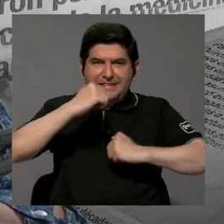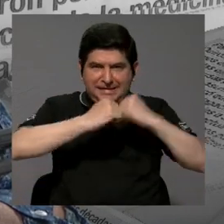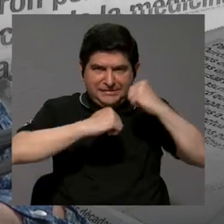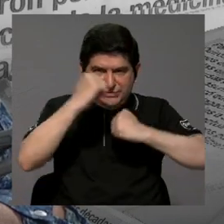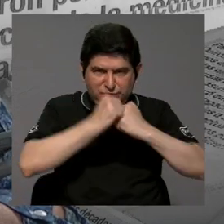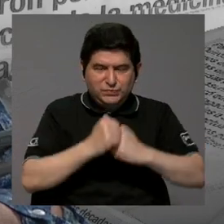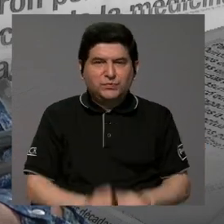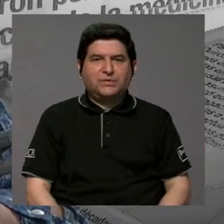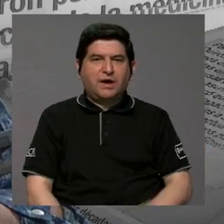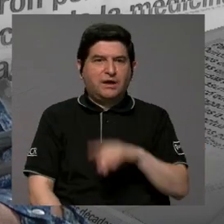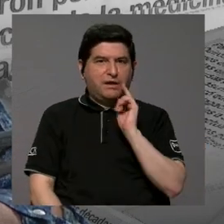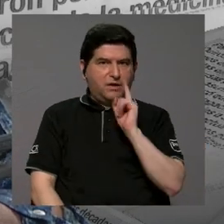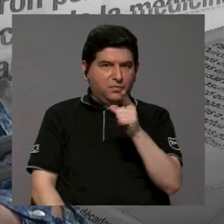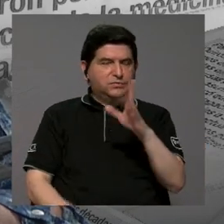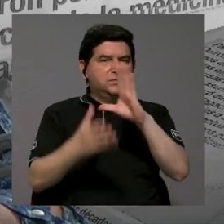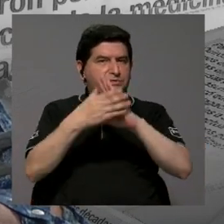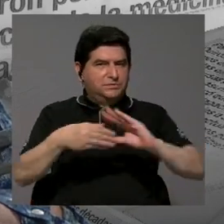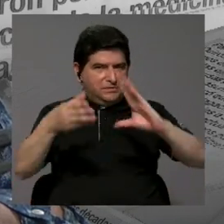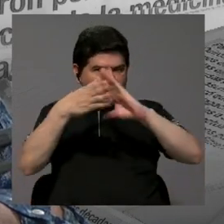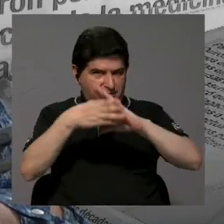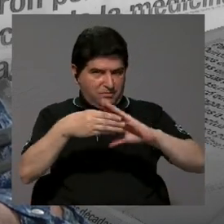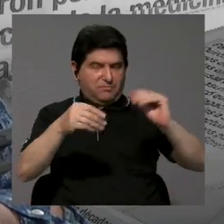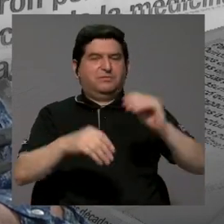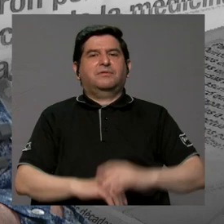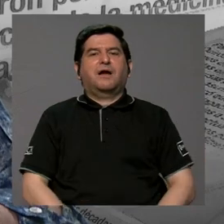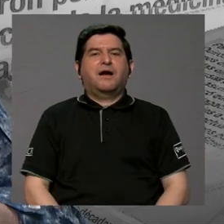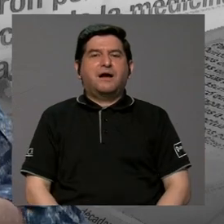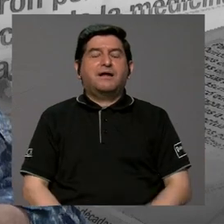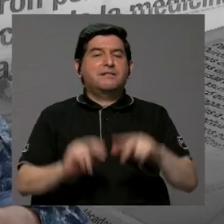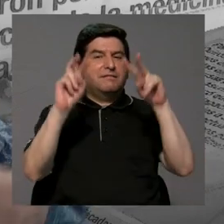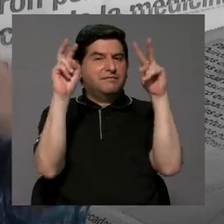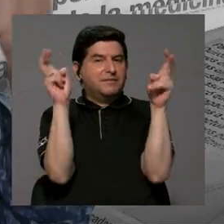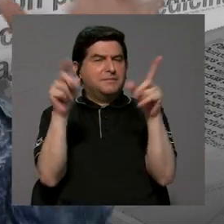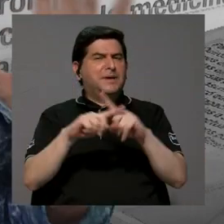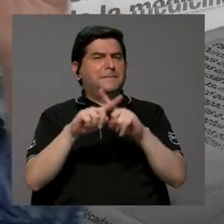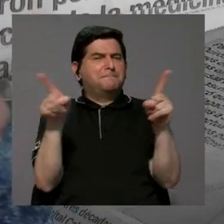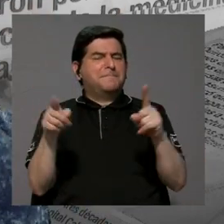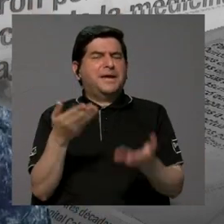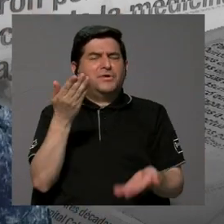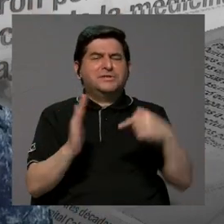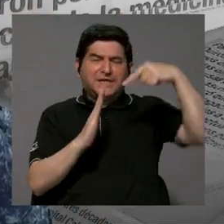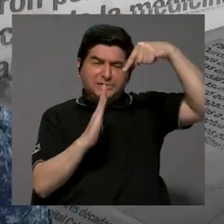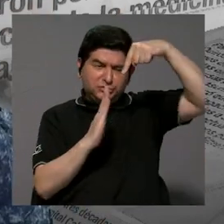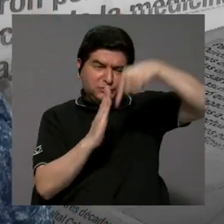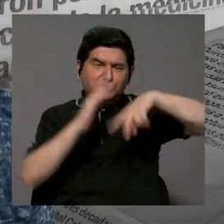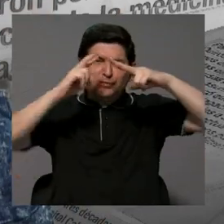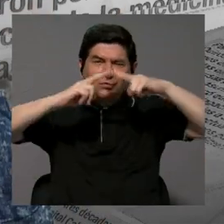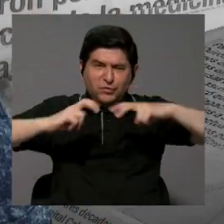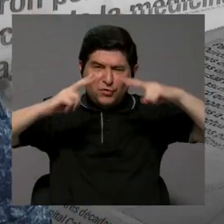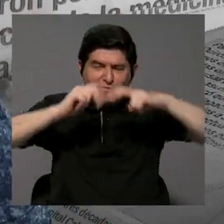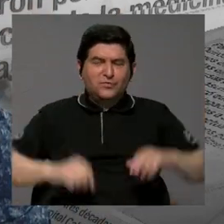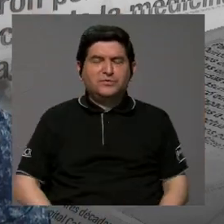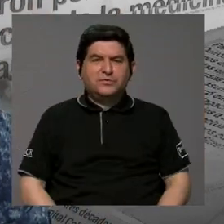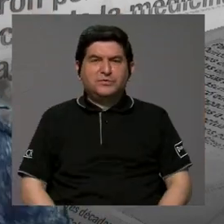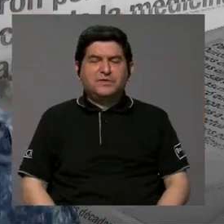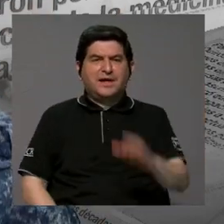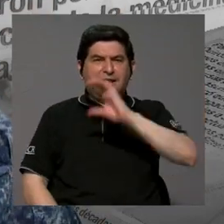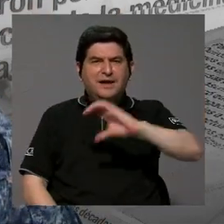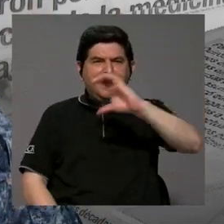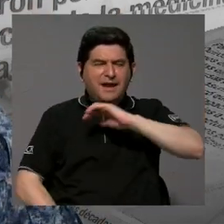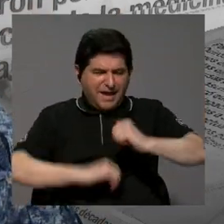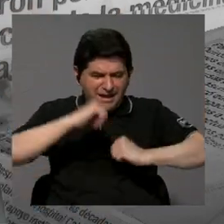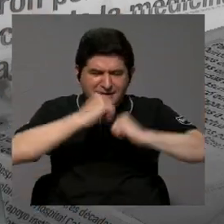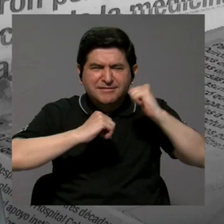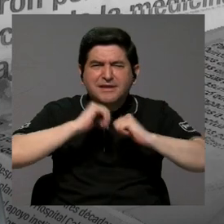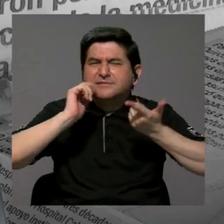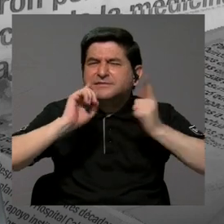estructurales. Usted estaba contándonos un poco sobre ese tema, pero tal vez si profundiza un poco cuáles son esos factores estructurales.